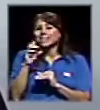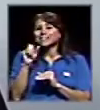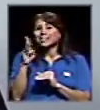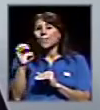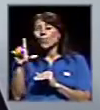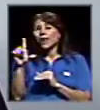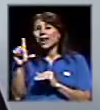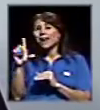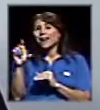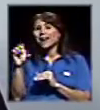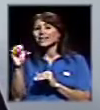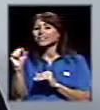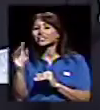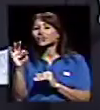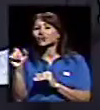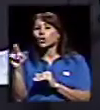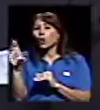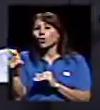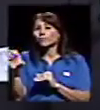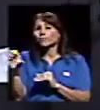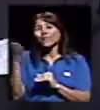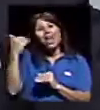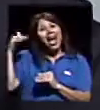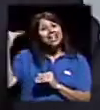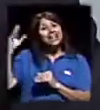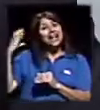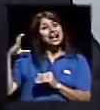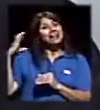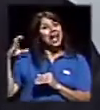Cartago. Y probablemente un poquito